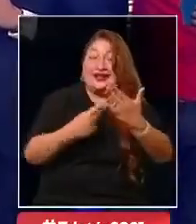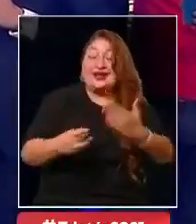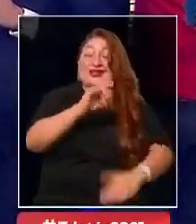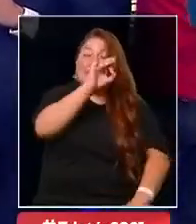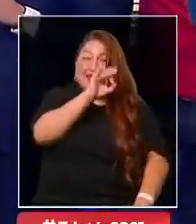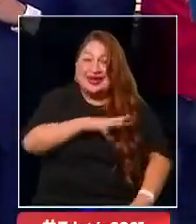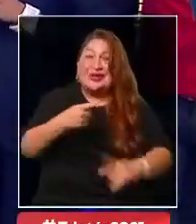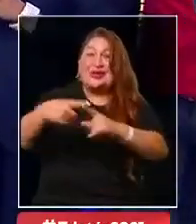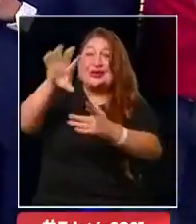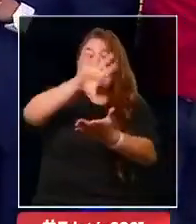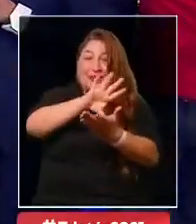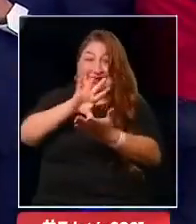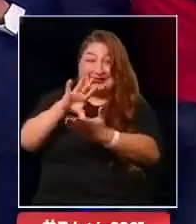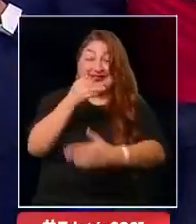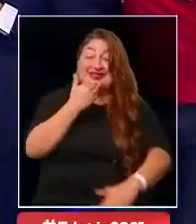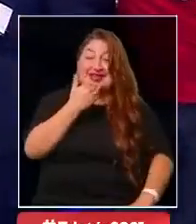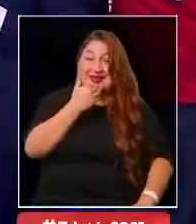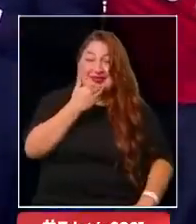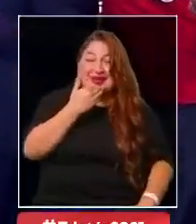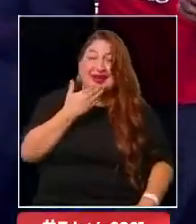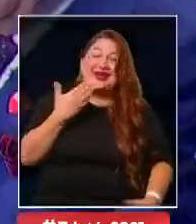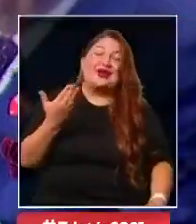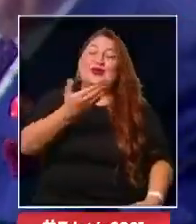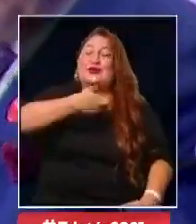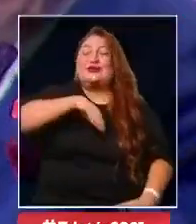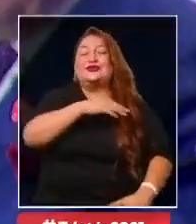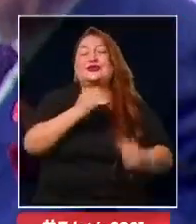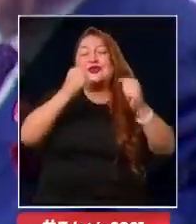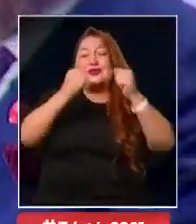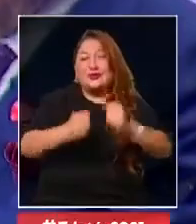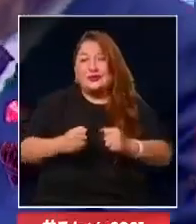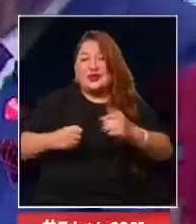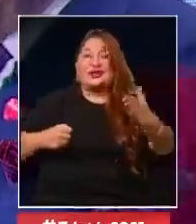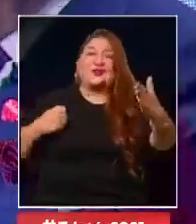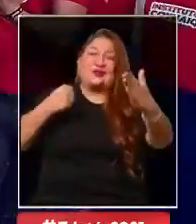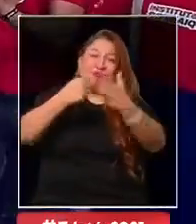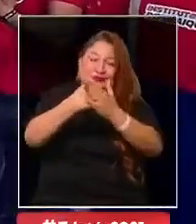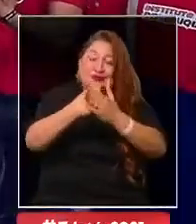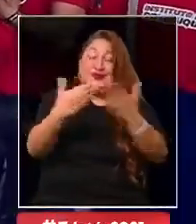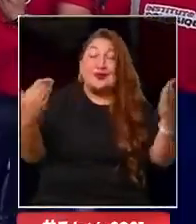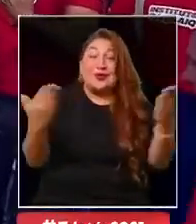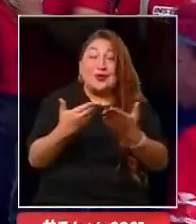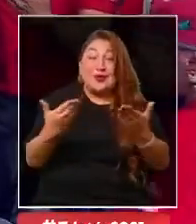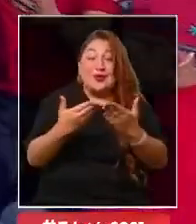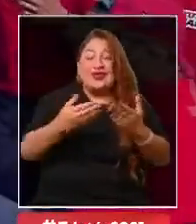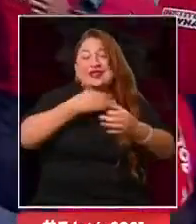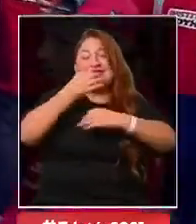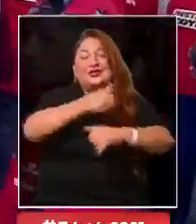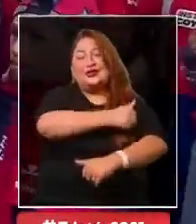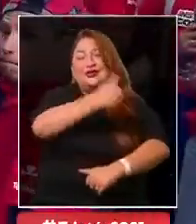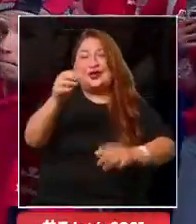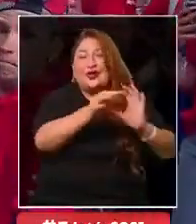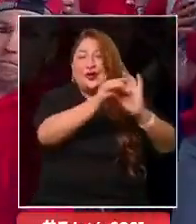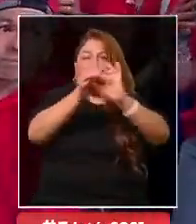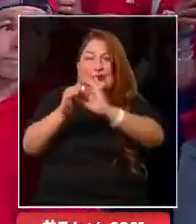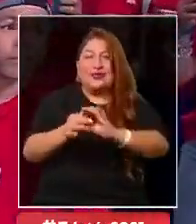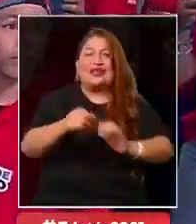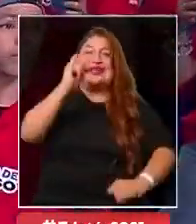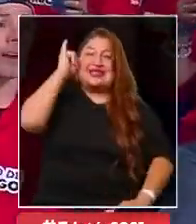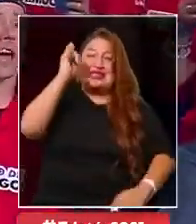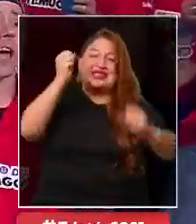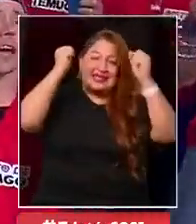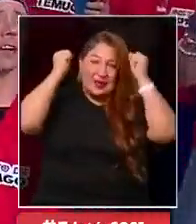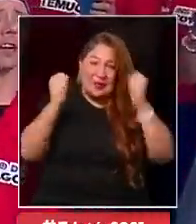extranjeros pudimos llegar al final diciendo todos juntos sí se